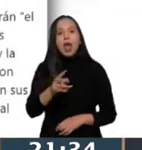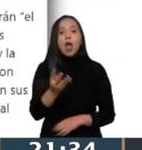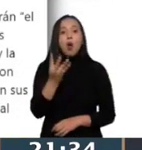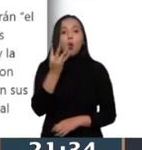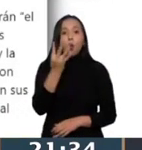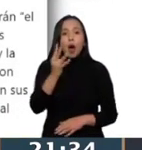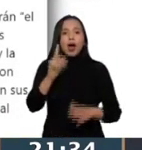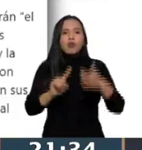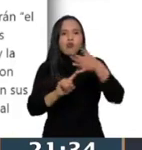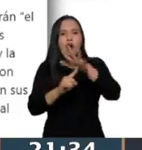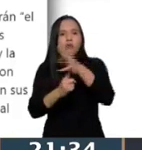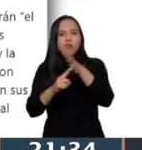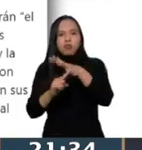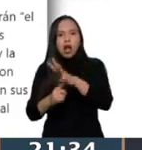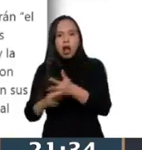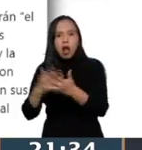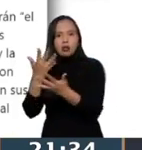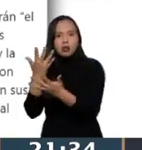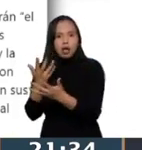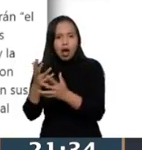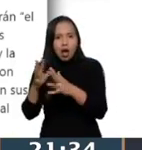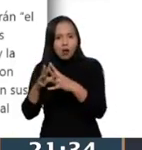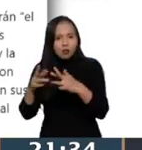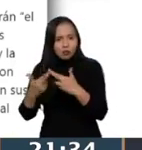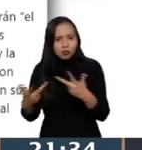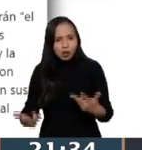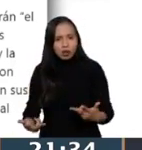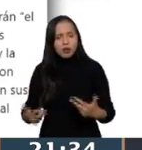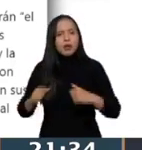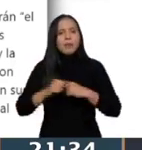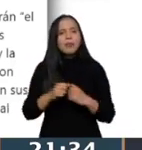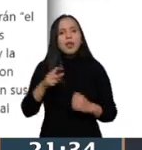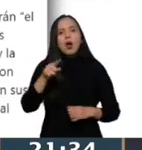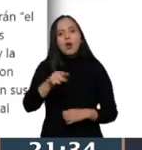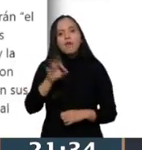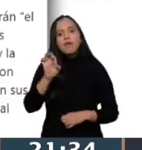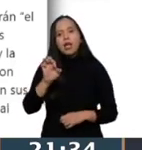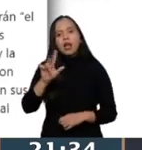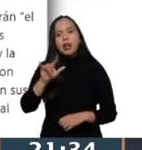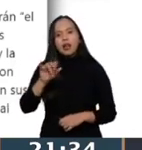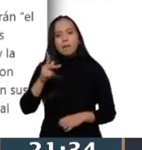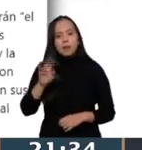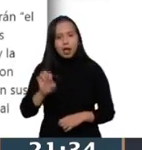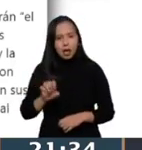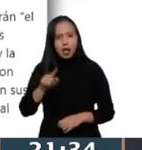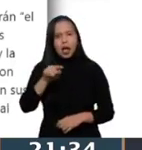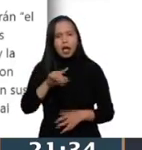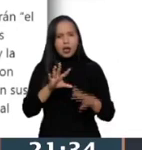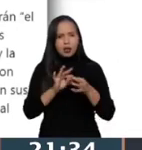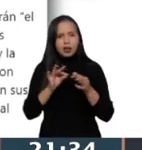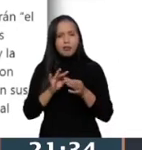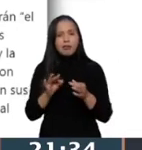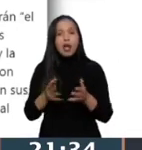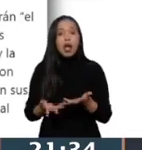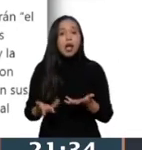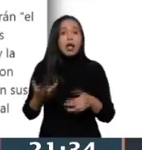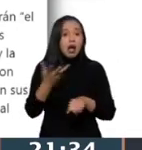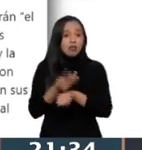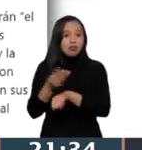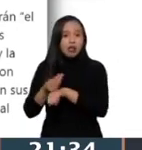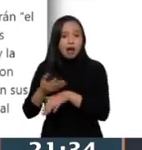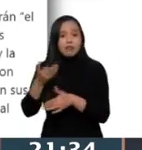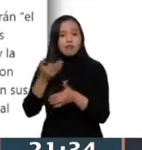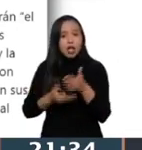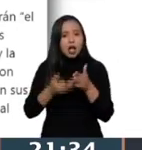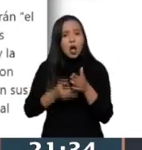4 helicópteros. Un usuario, Felipe Manzanares, que tiene su palomita, por falta de mantenimiento o por suministro